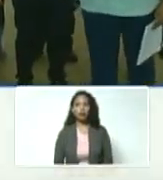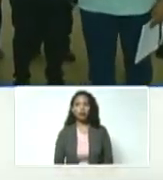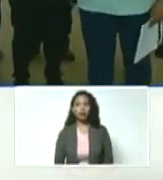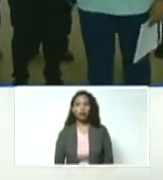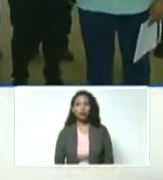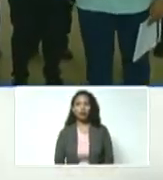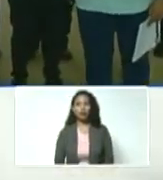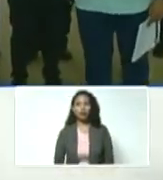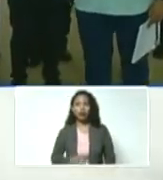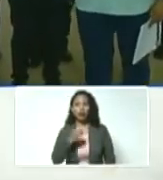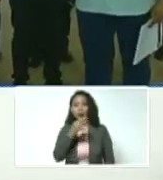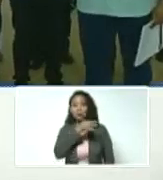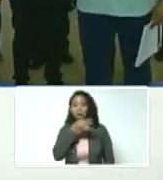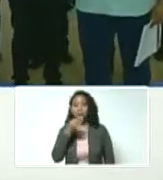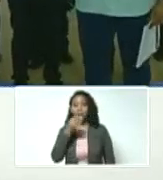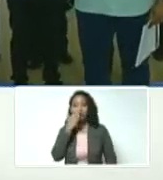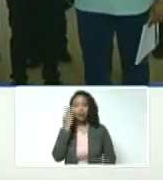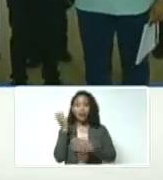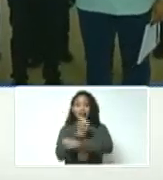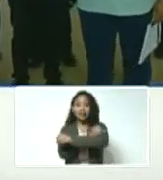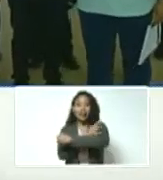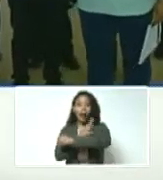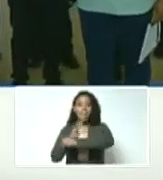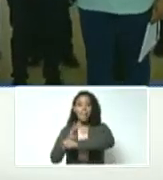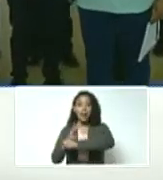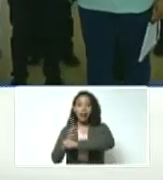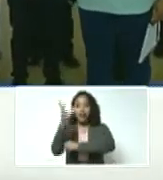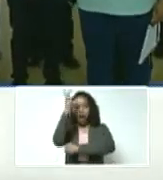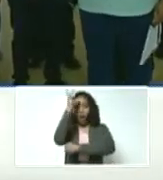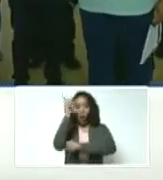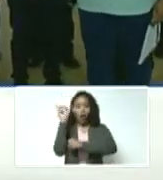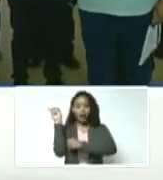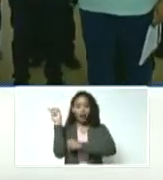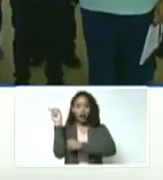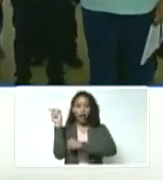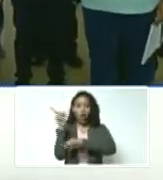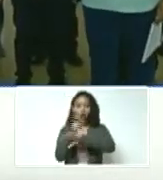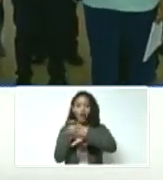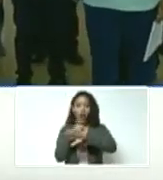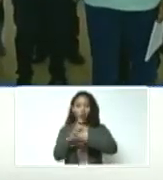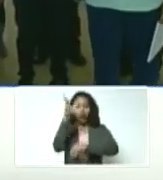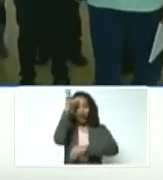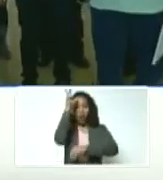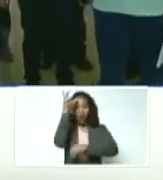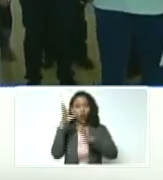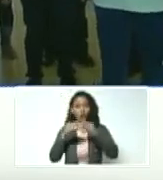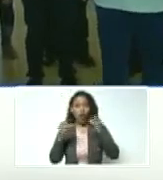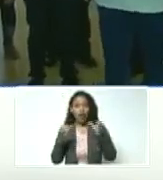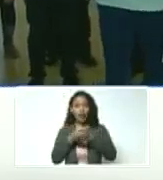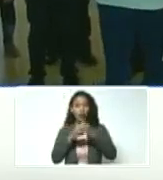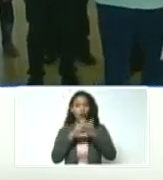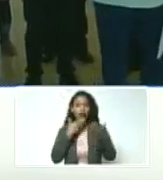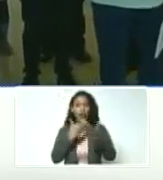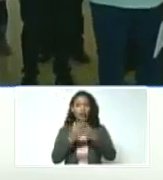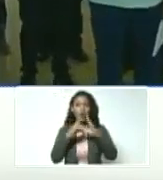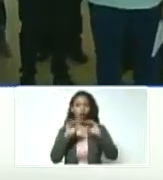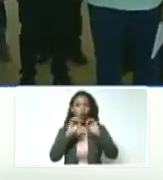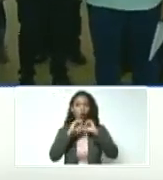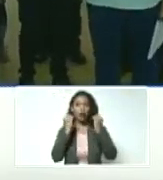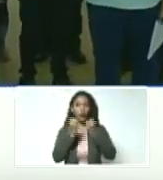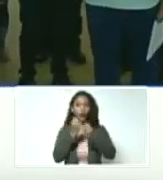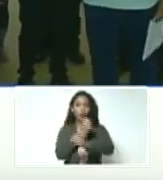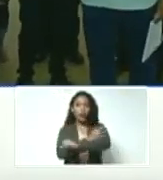Bueno, excelente, desde el Sambil de Paraguaná, Víctor Clark y todo su equipo. Le doy las gracias a toda la organización